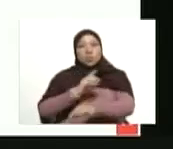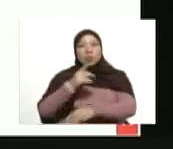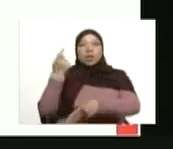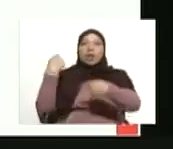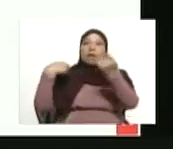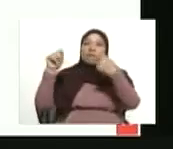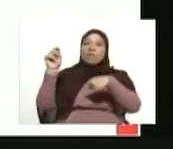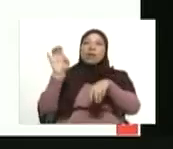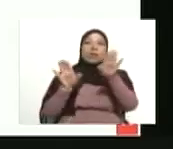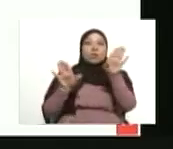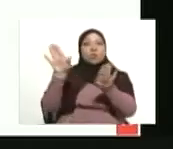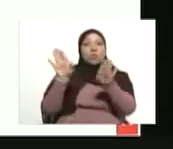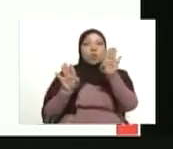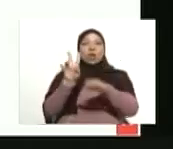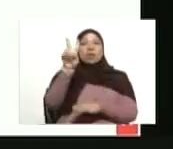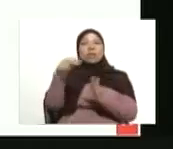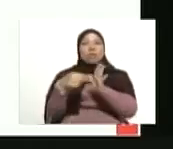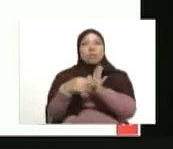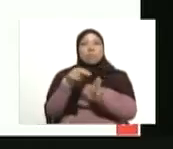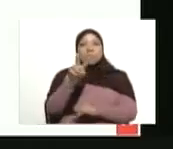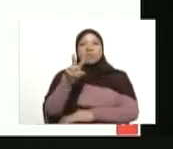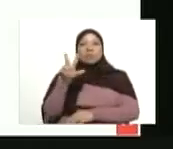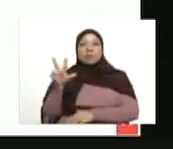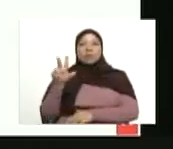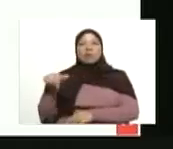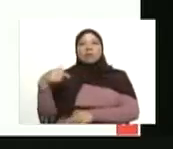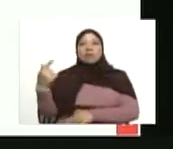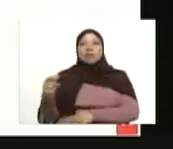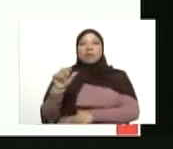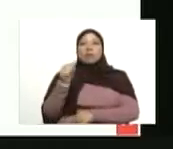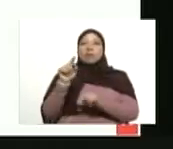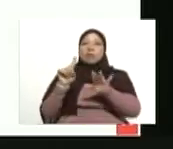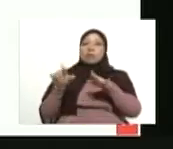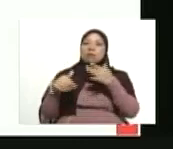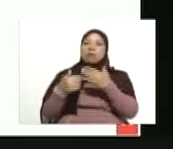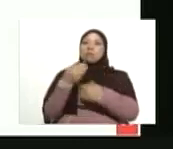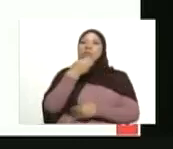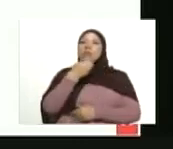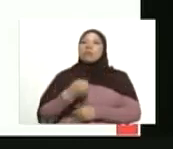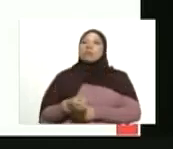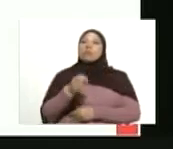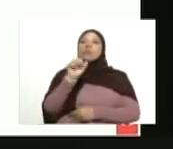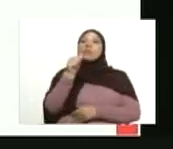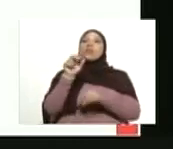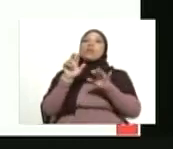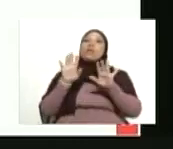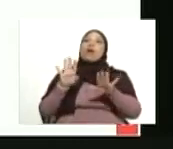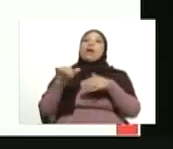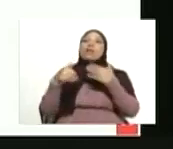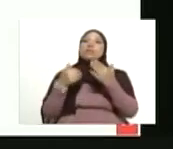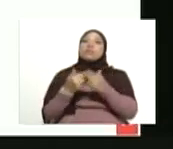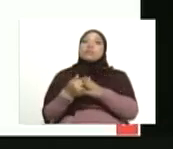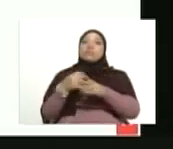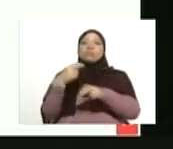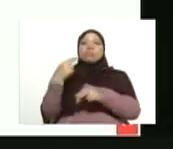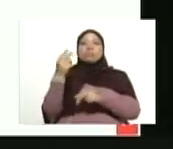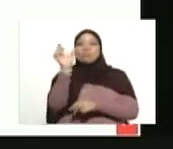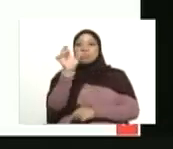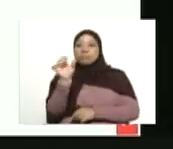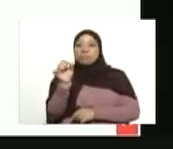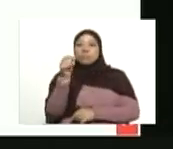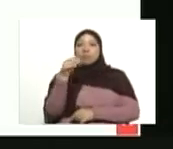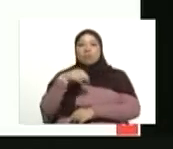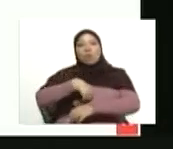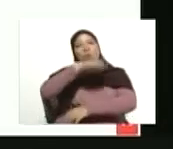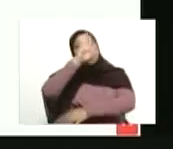Estadal de Turismo 2023, que será del próximo 17 y hasta el 19 de agosto en el Centro Italiano-Venezolano de